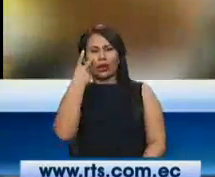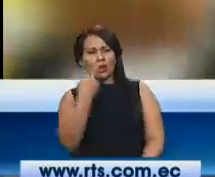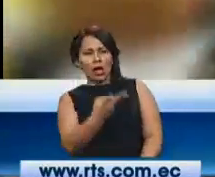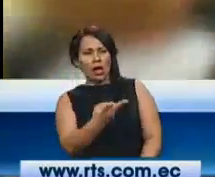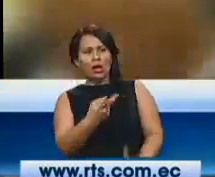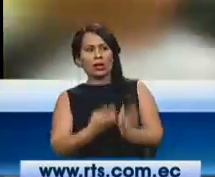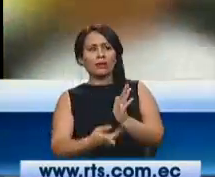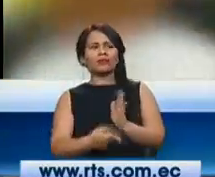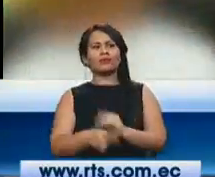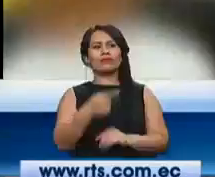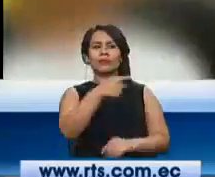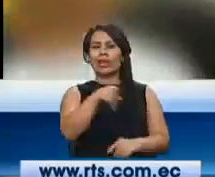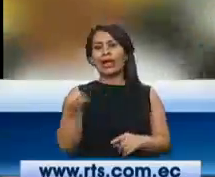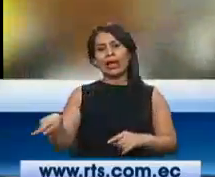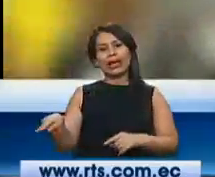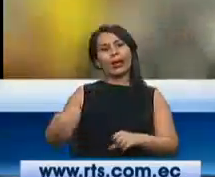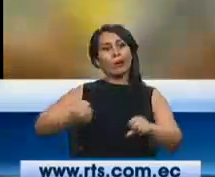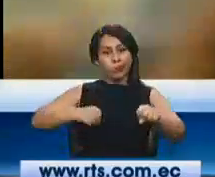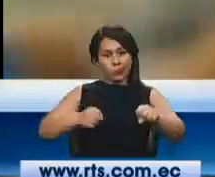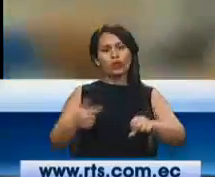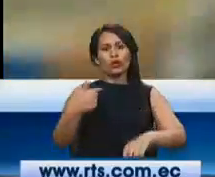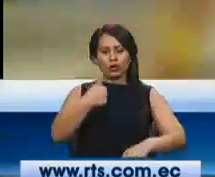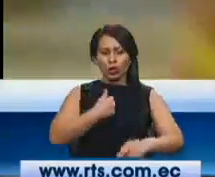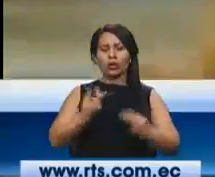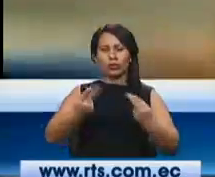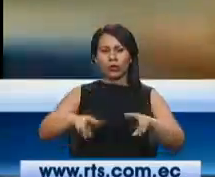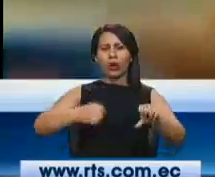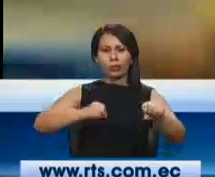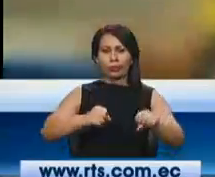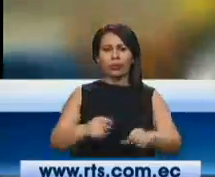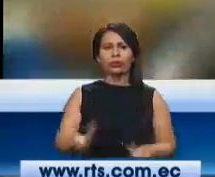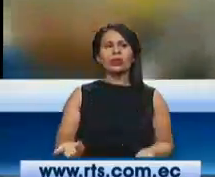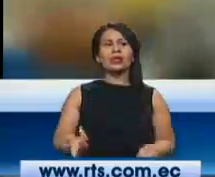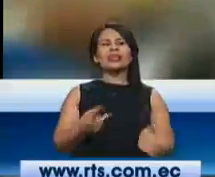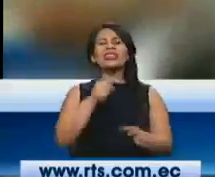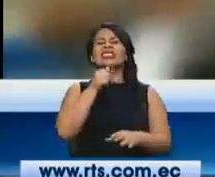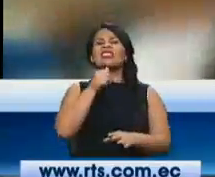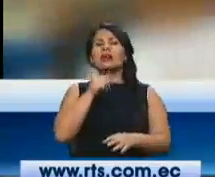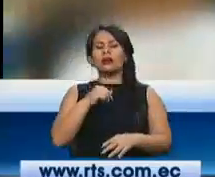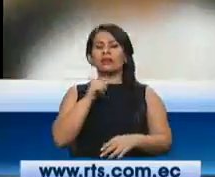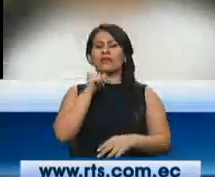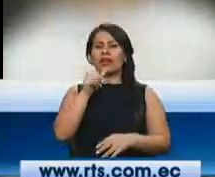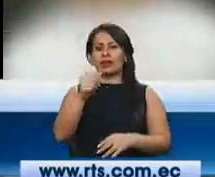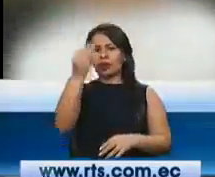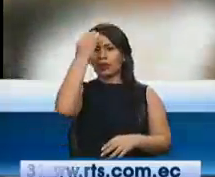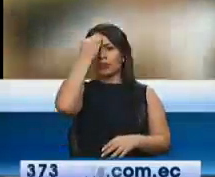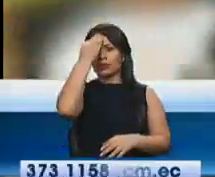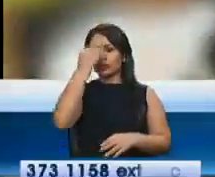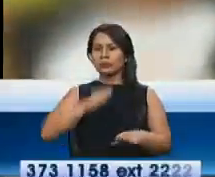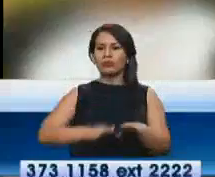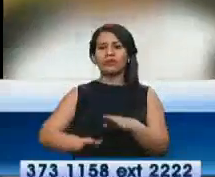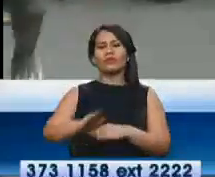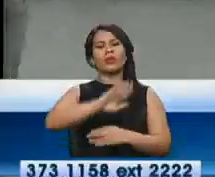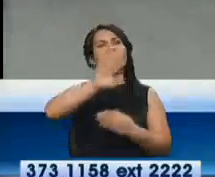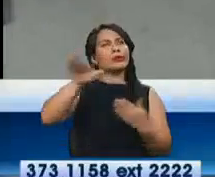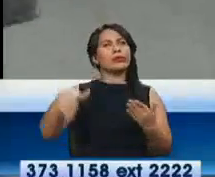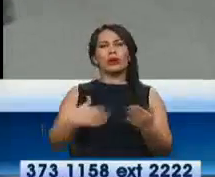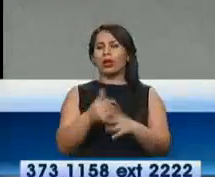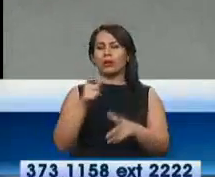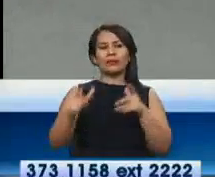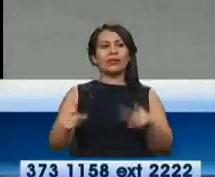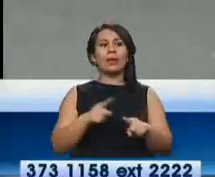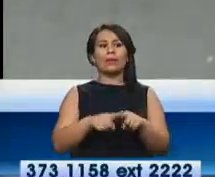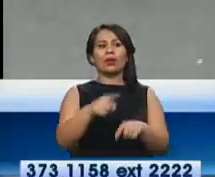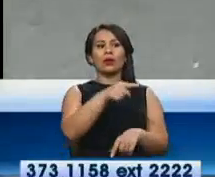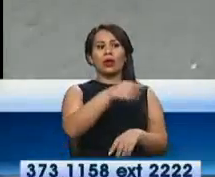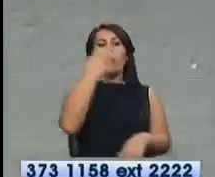Es un motociclista igual que yo. Igual que el caballero que está acá también. ¿Imprudencia por parte de quién? Las imprudencias son humanas. La